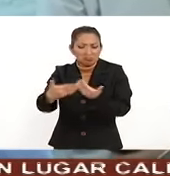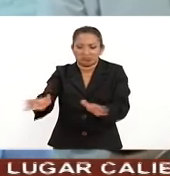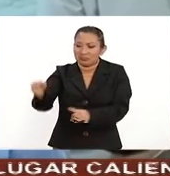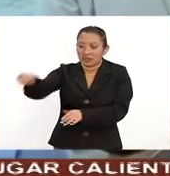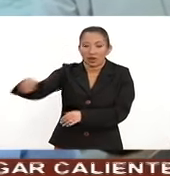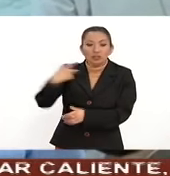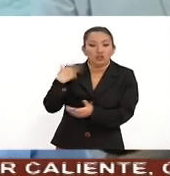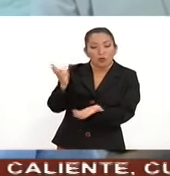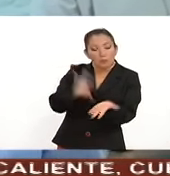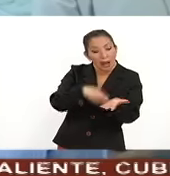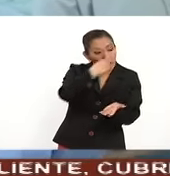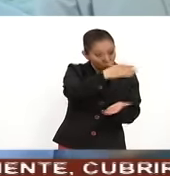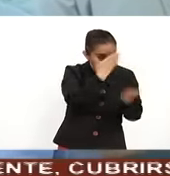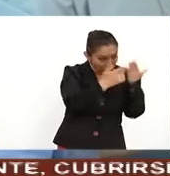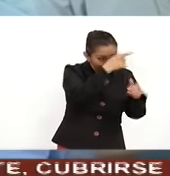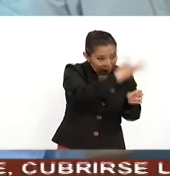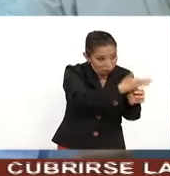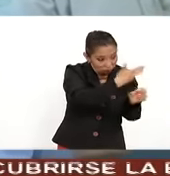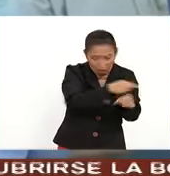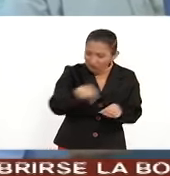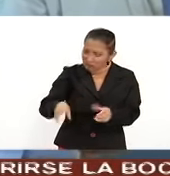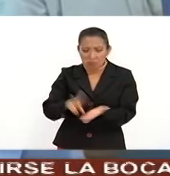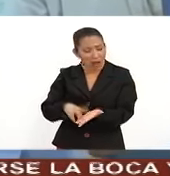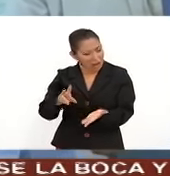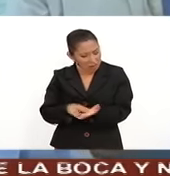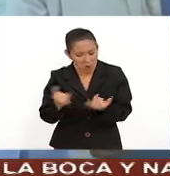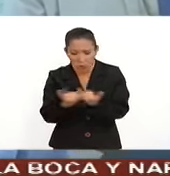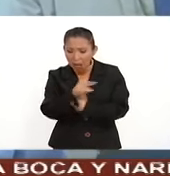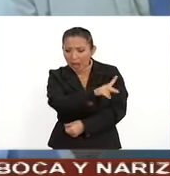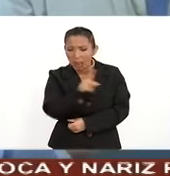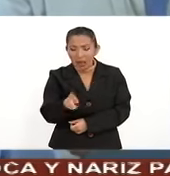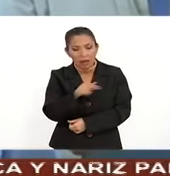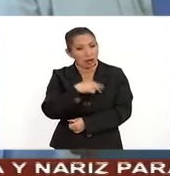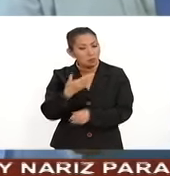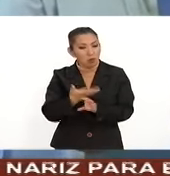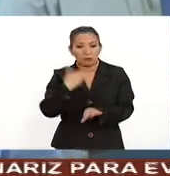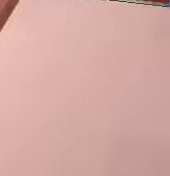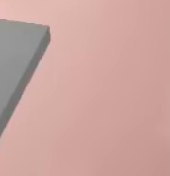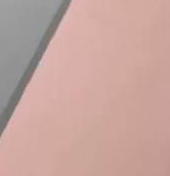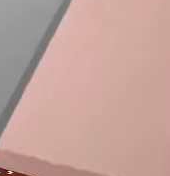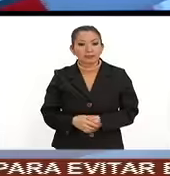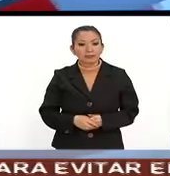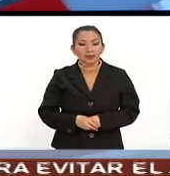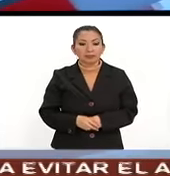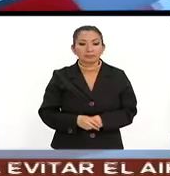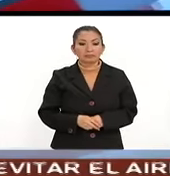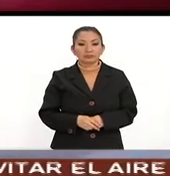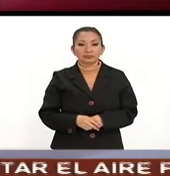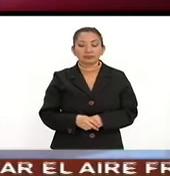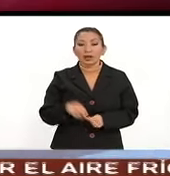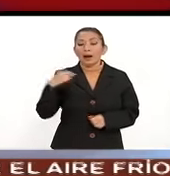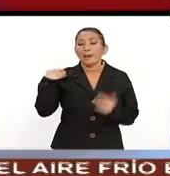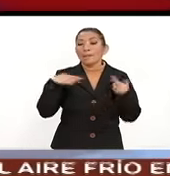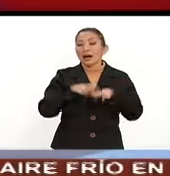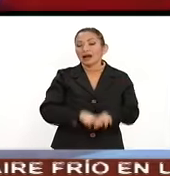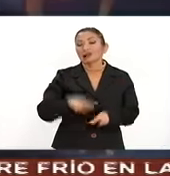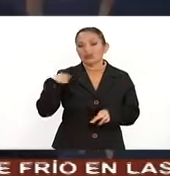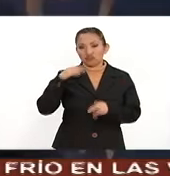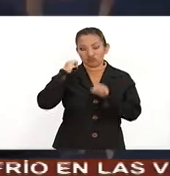términos de su revalidación, que sabemos que hasta ahora ha tenido mucha burocracia. El rector de la UNAM, Enrique